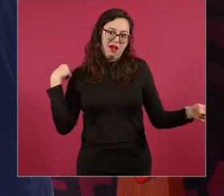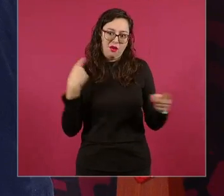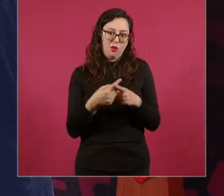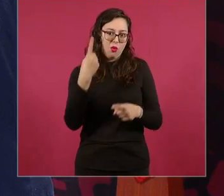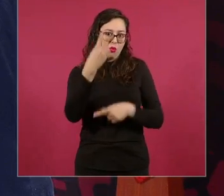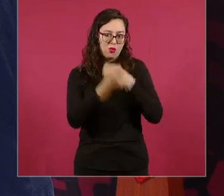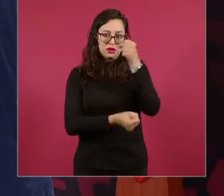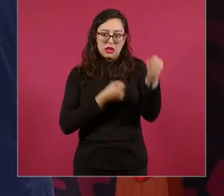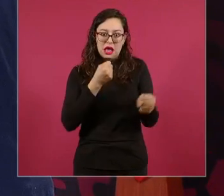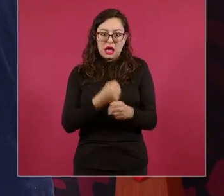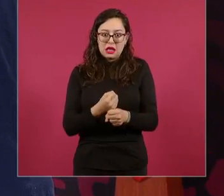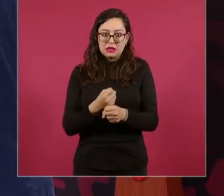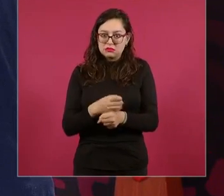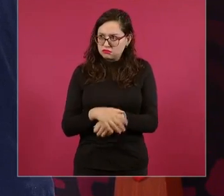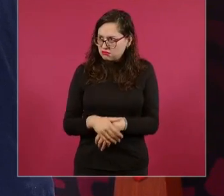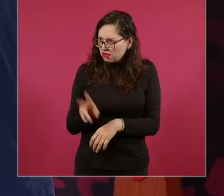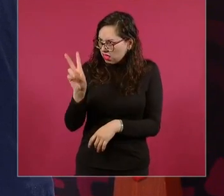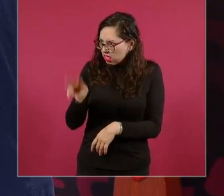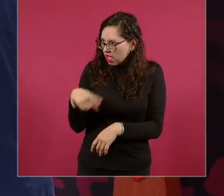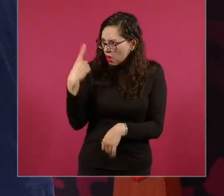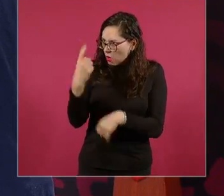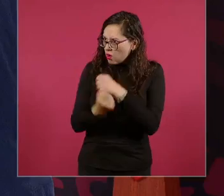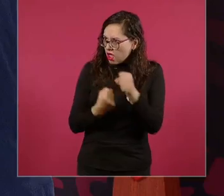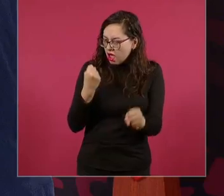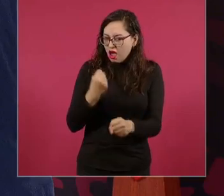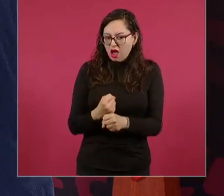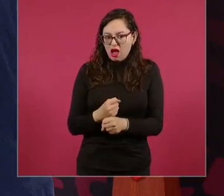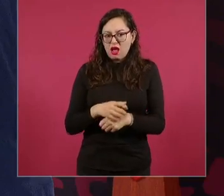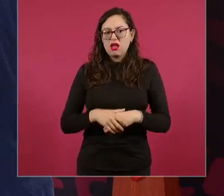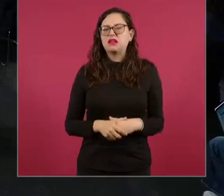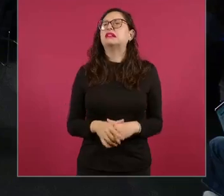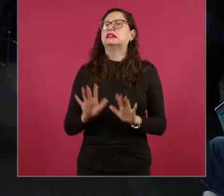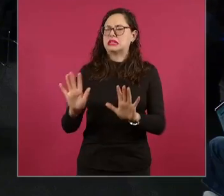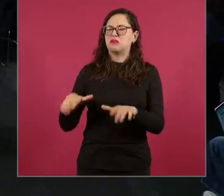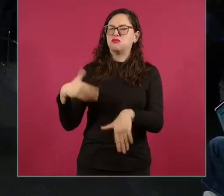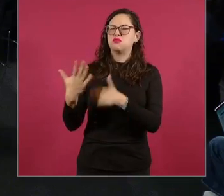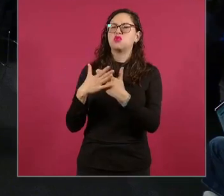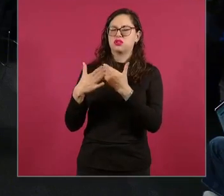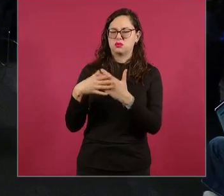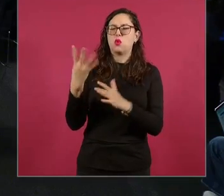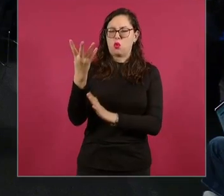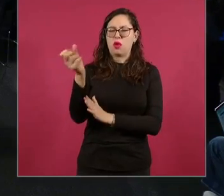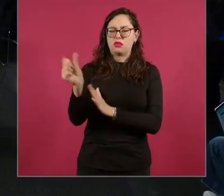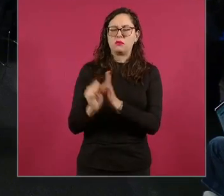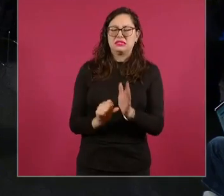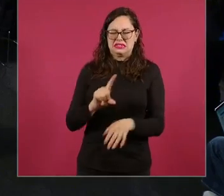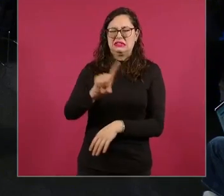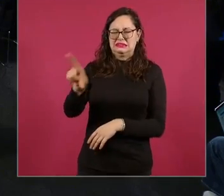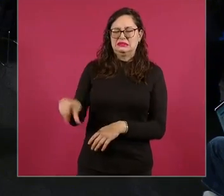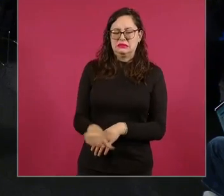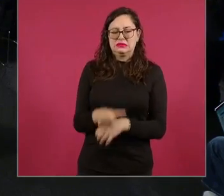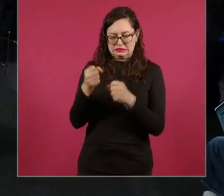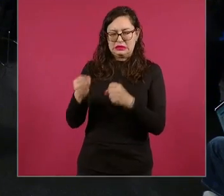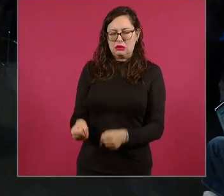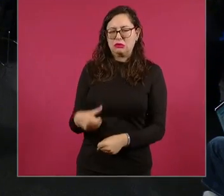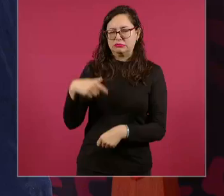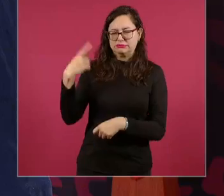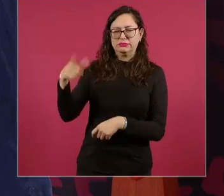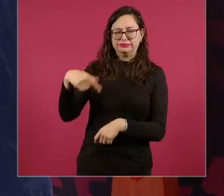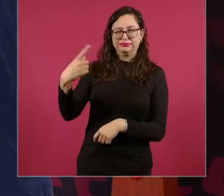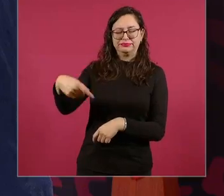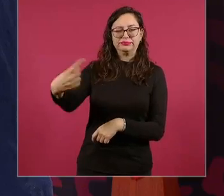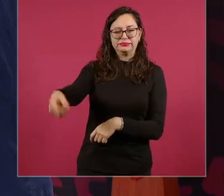año. ¿Os cae? Ya sabes qué. Vente dentro de cuatro meses y ya seguro que los tengo. ¿Seguro? Seguro. ¿Estarás? Órale.